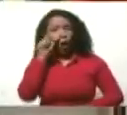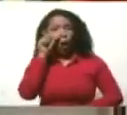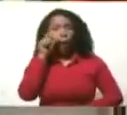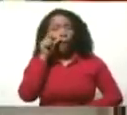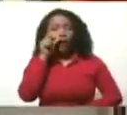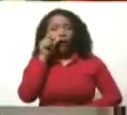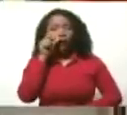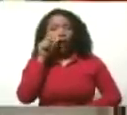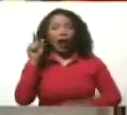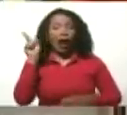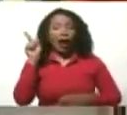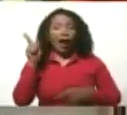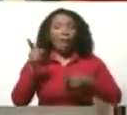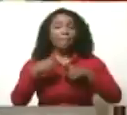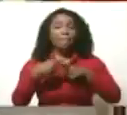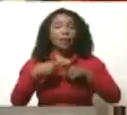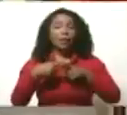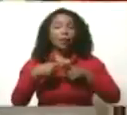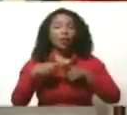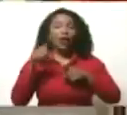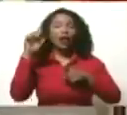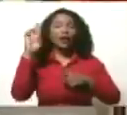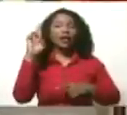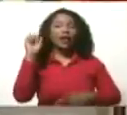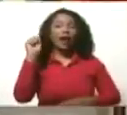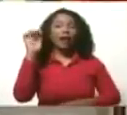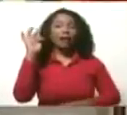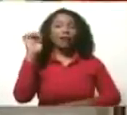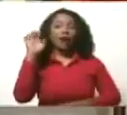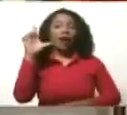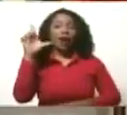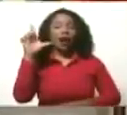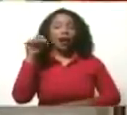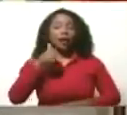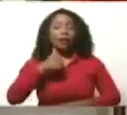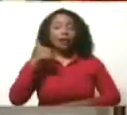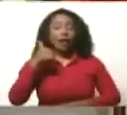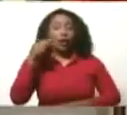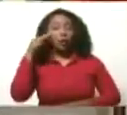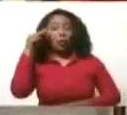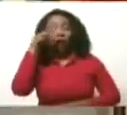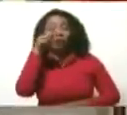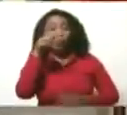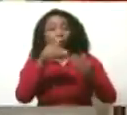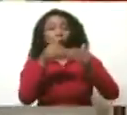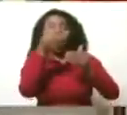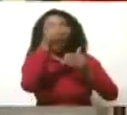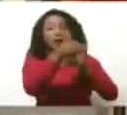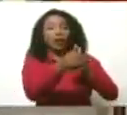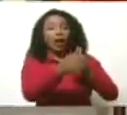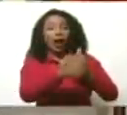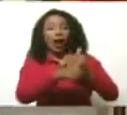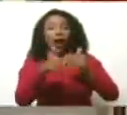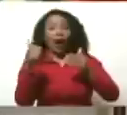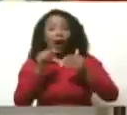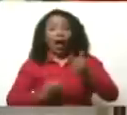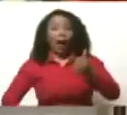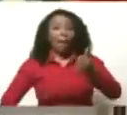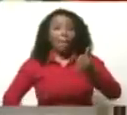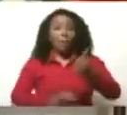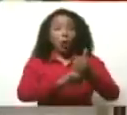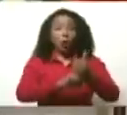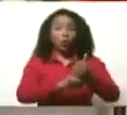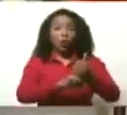es primo de Rafael Ramírez Carreño y, como veremos más adelante, fue favorecido por este